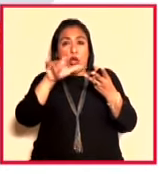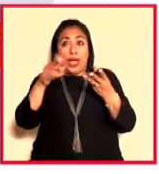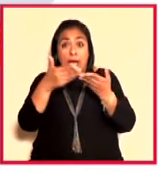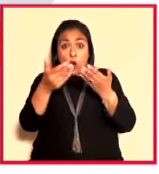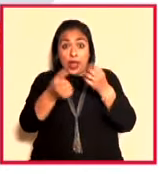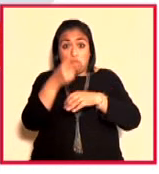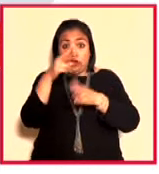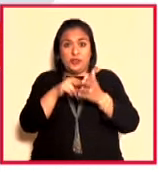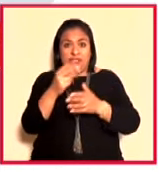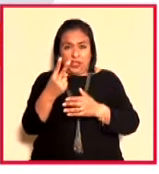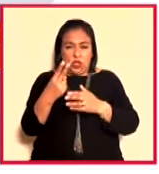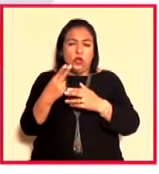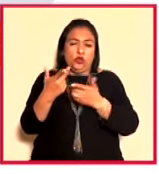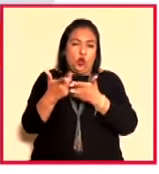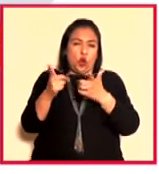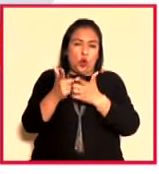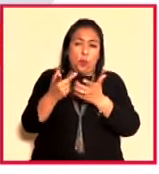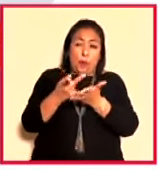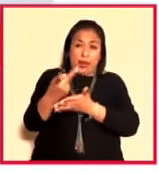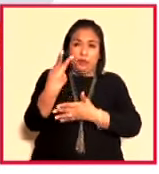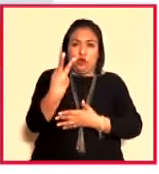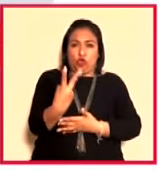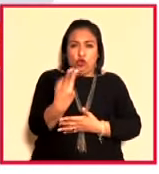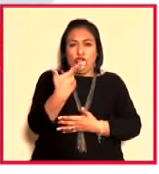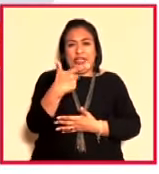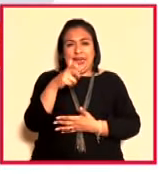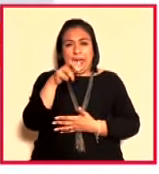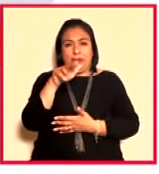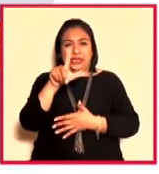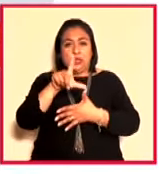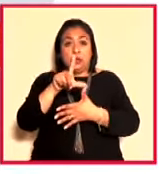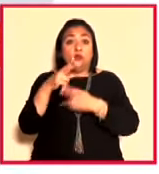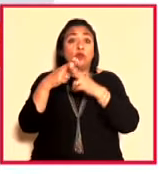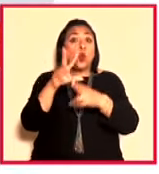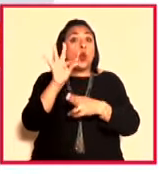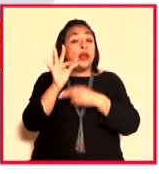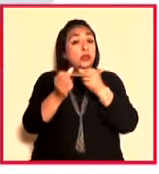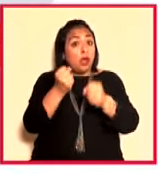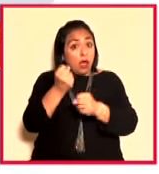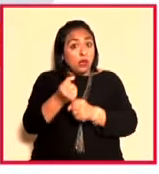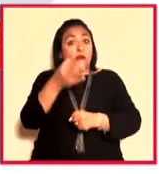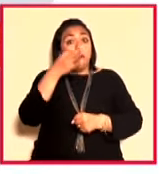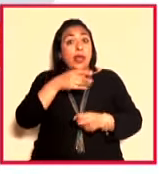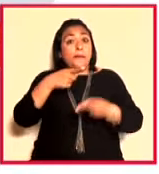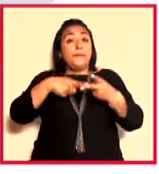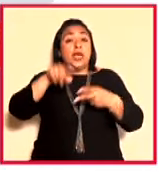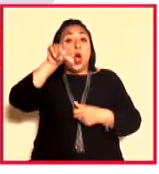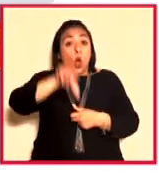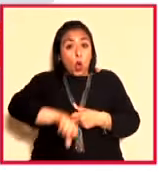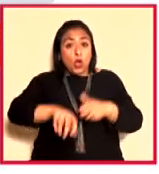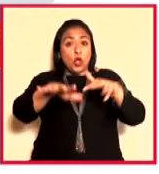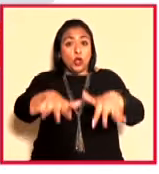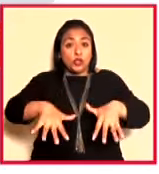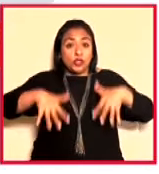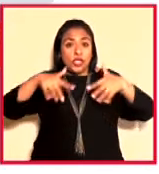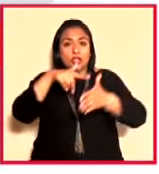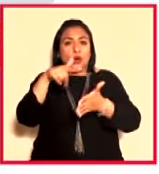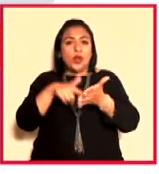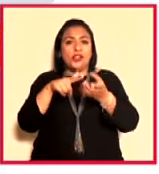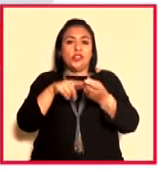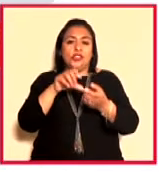la agrupación galardonada con 2 Grammys latinos celebra su 40 aniversario y los festejos inician hoy con un concierto en el Conjunto Santander de